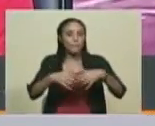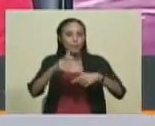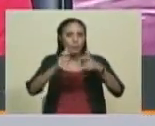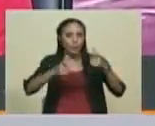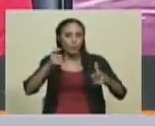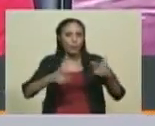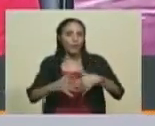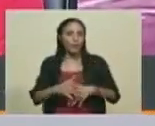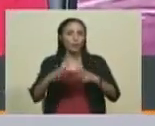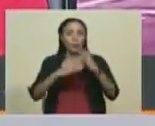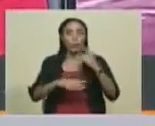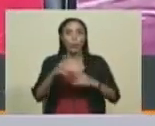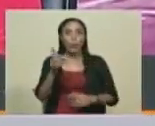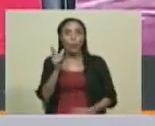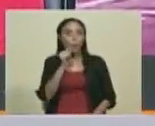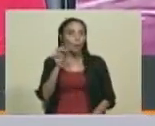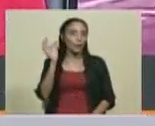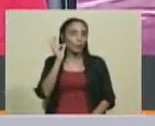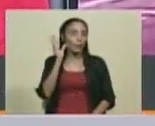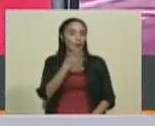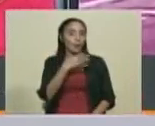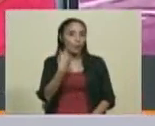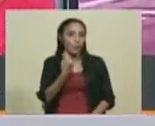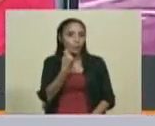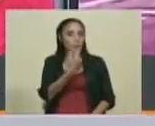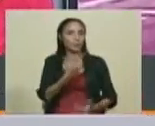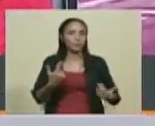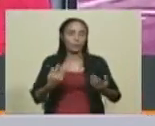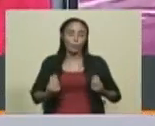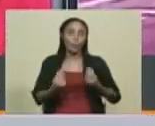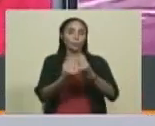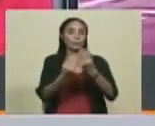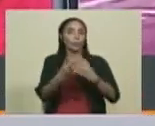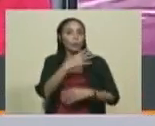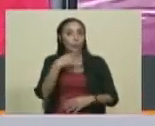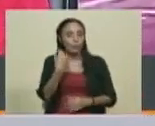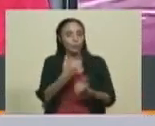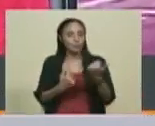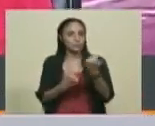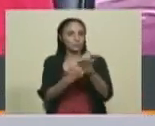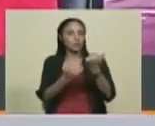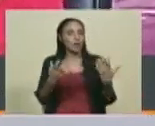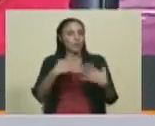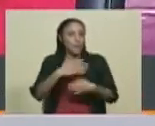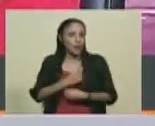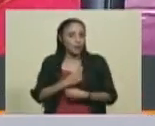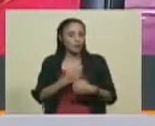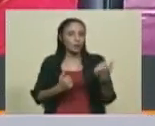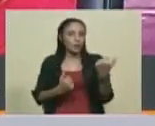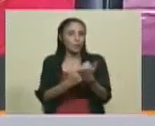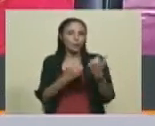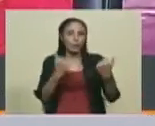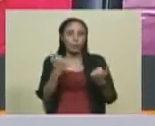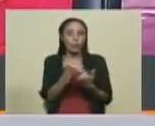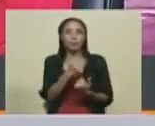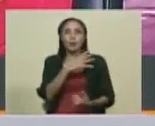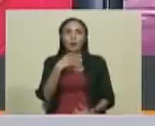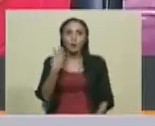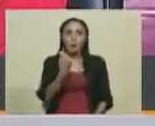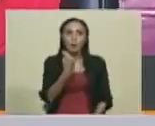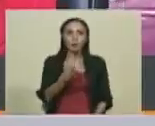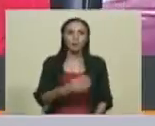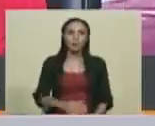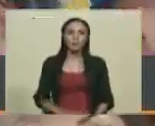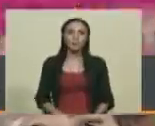a las mujeres, junto a la juventud. Nosotros apostamos por la juventud. Tenemos mucha esperanza. Tenemos vicepresidente en la